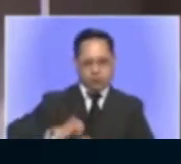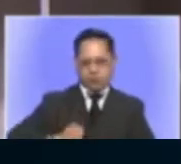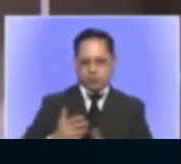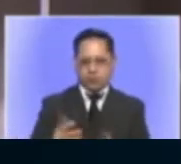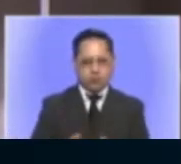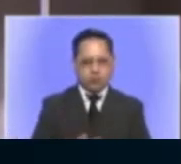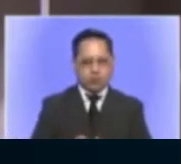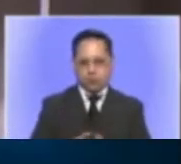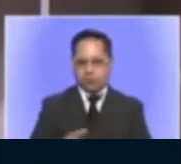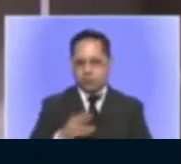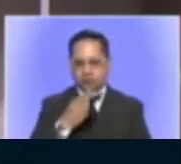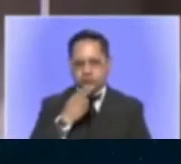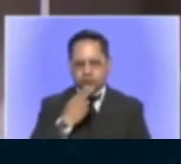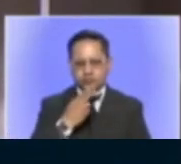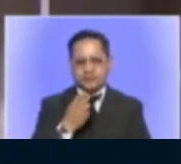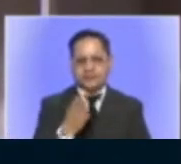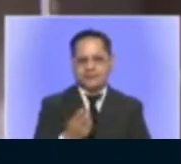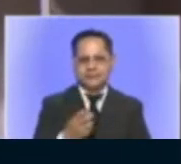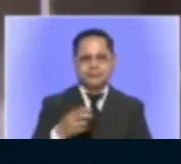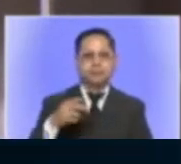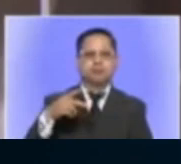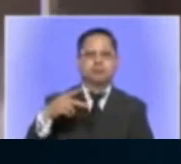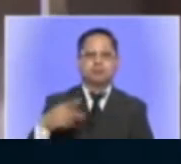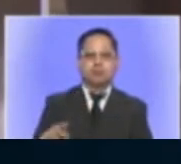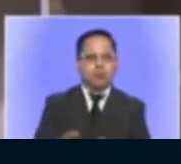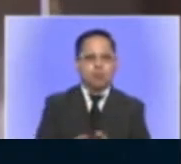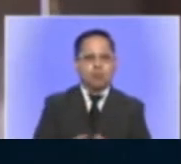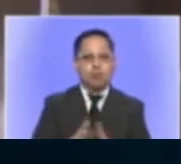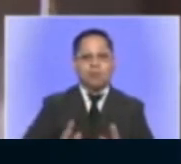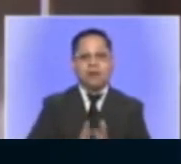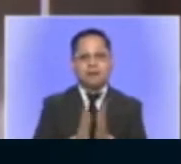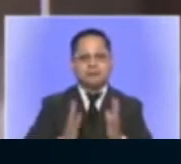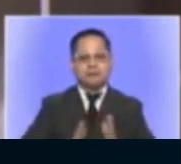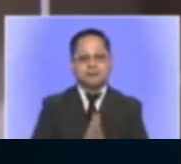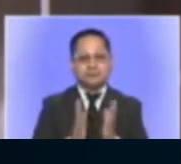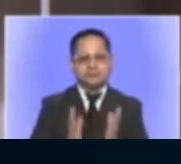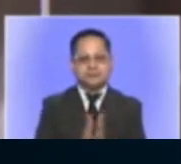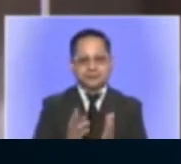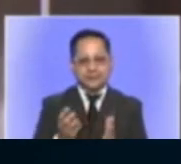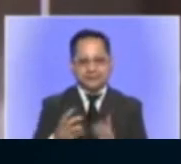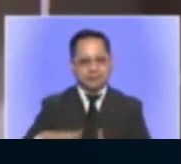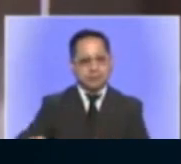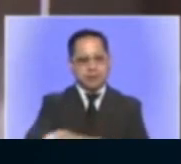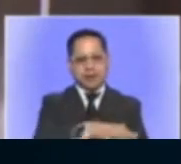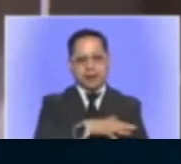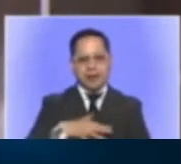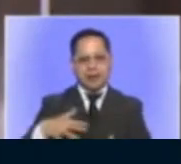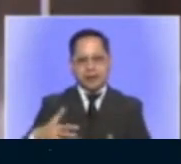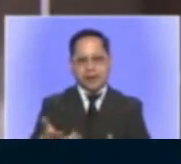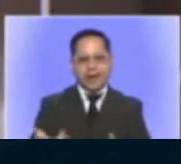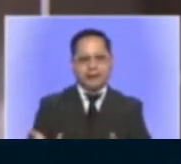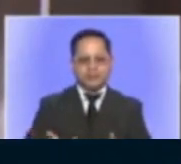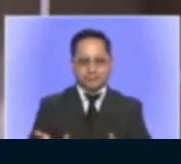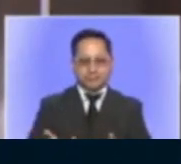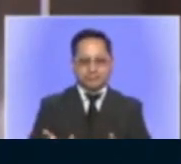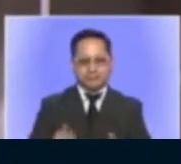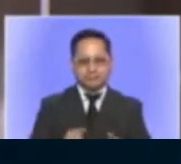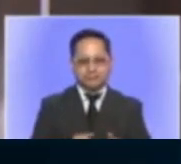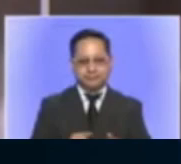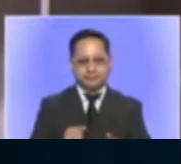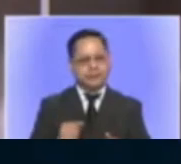porque lo determinante es su tipo de participación y el contexto en el que se realiza el evento